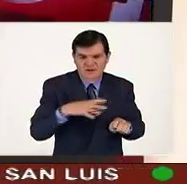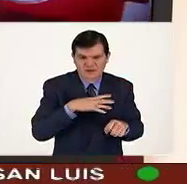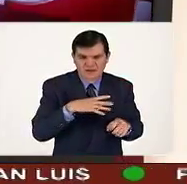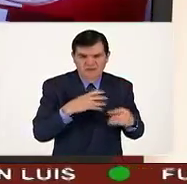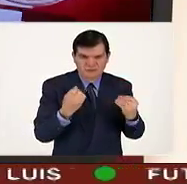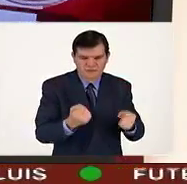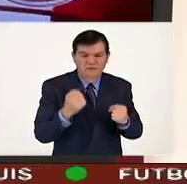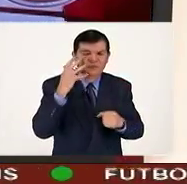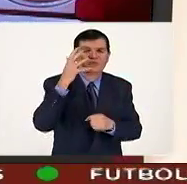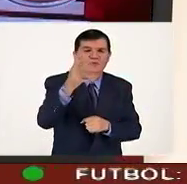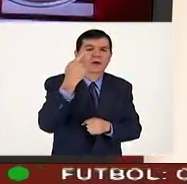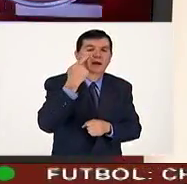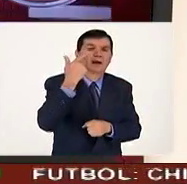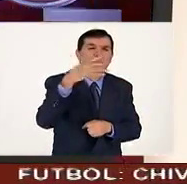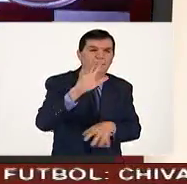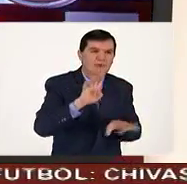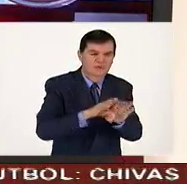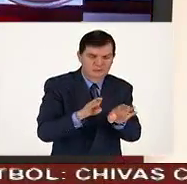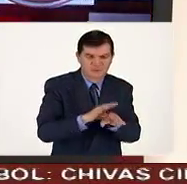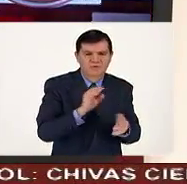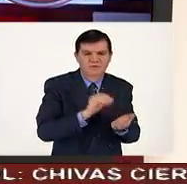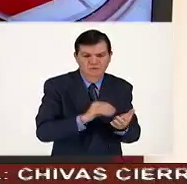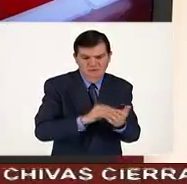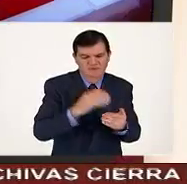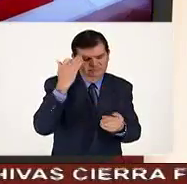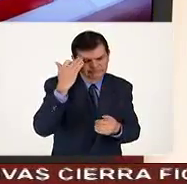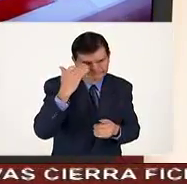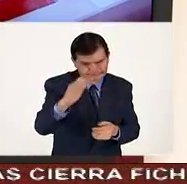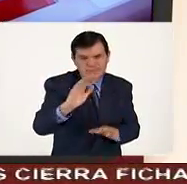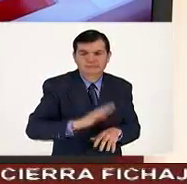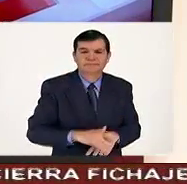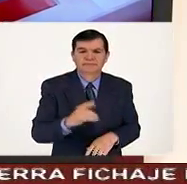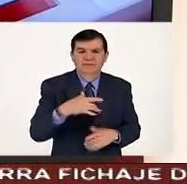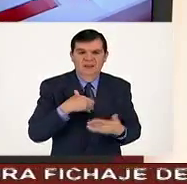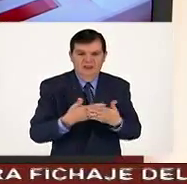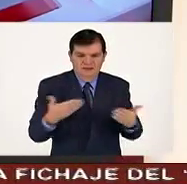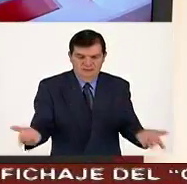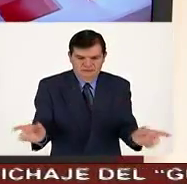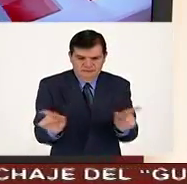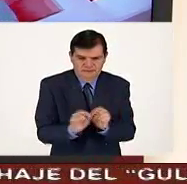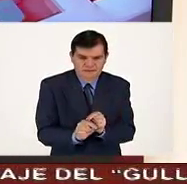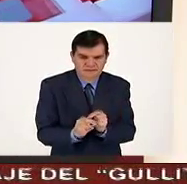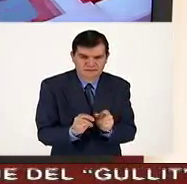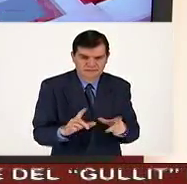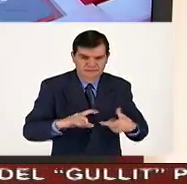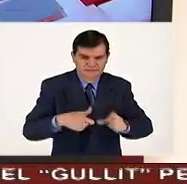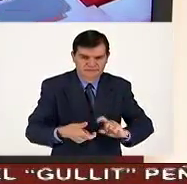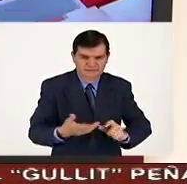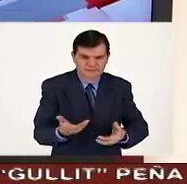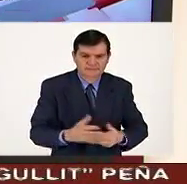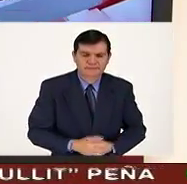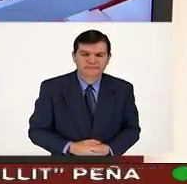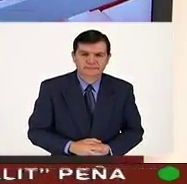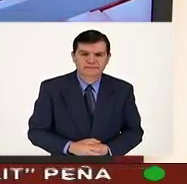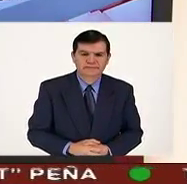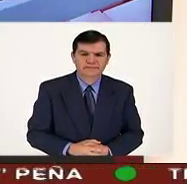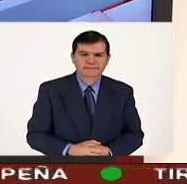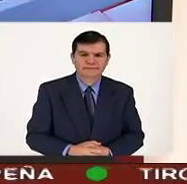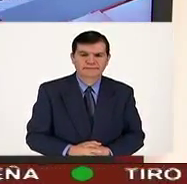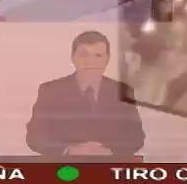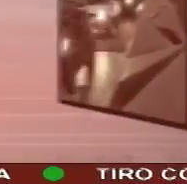futuro. Vamos a ver a cuánto tiempo, todavía falta tiempo, pero bueno, vamos a ir al resumen. Estamos en México al Día. Un momento, regresamos con más